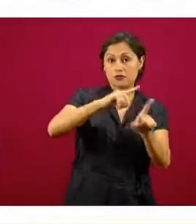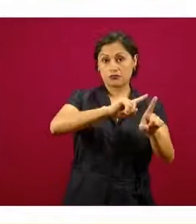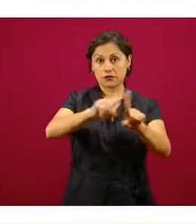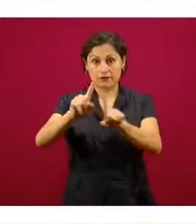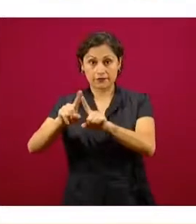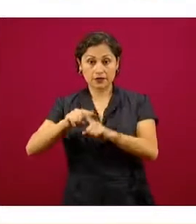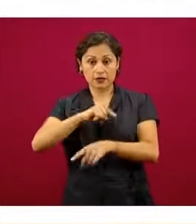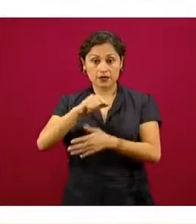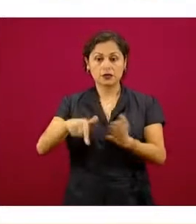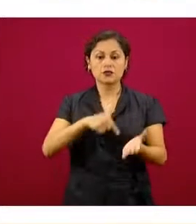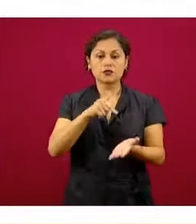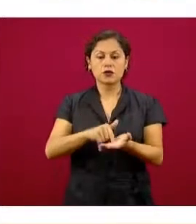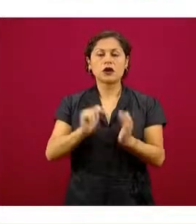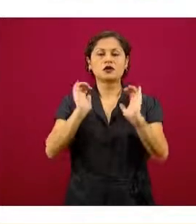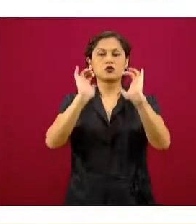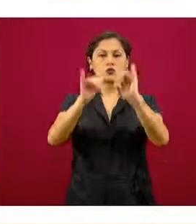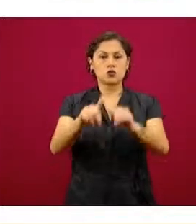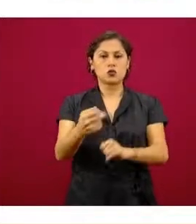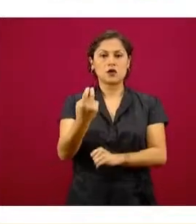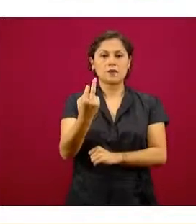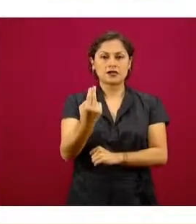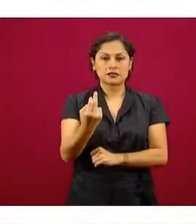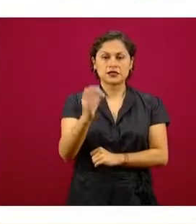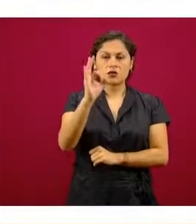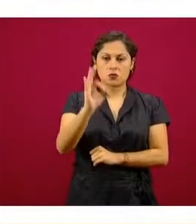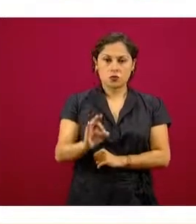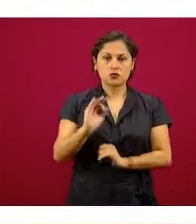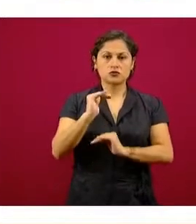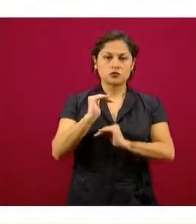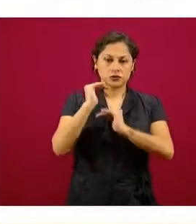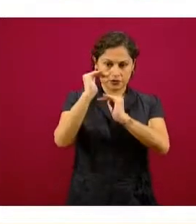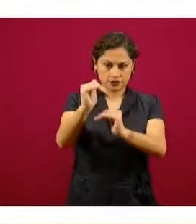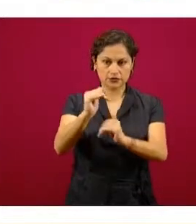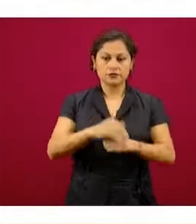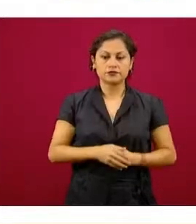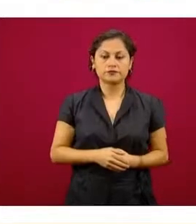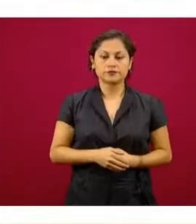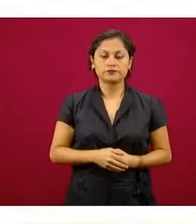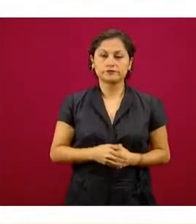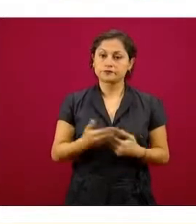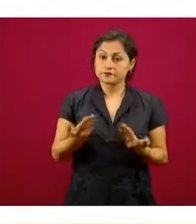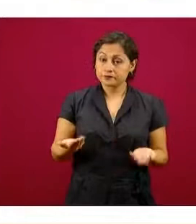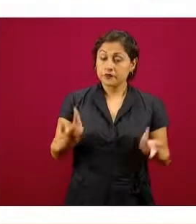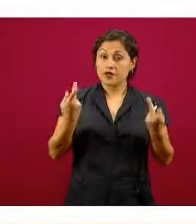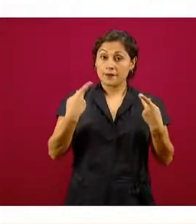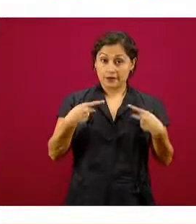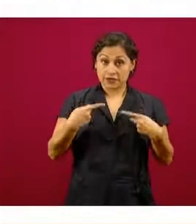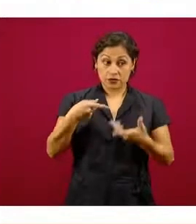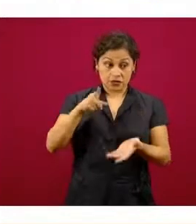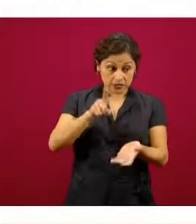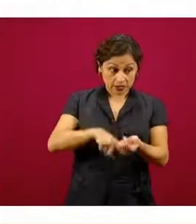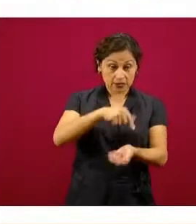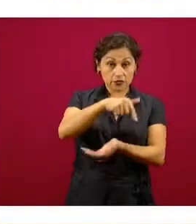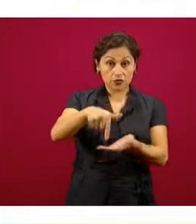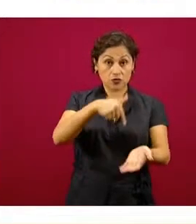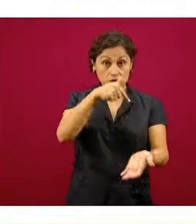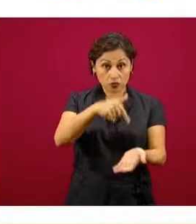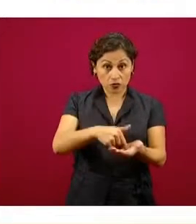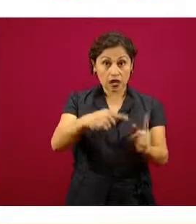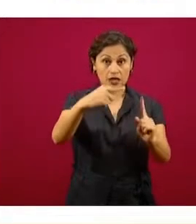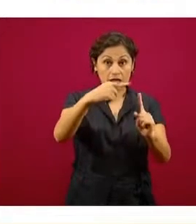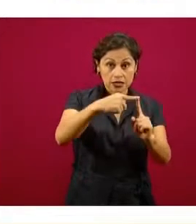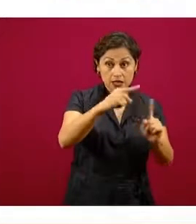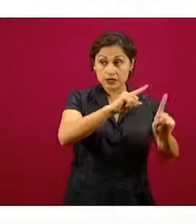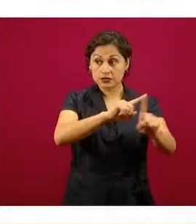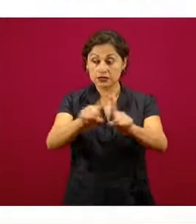del 25% y un aforo que lógicamente se le pide a las personas que están oficiando o que están controlando